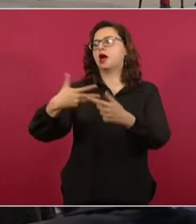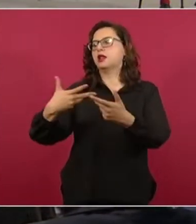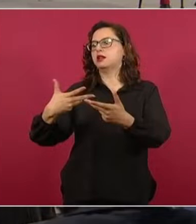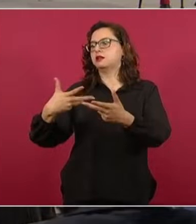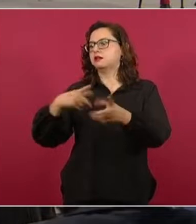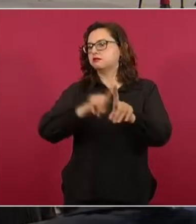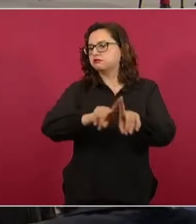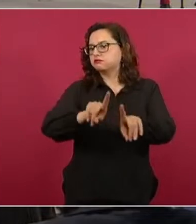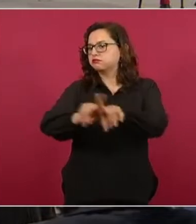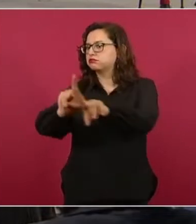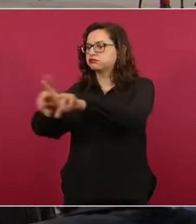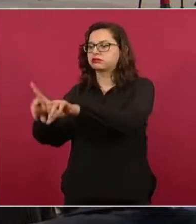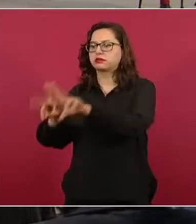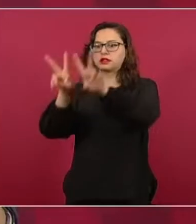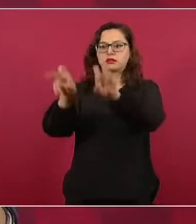técnicos,